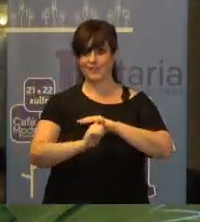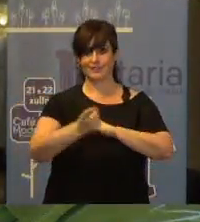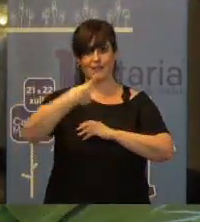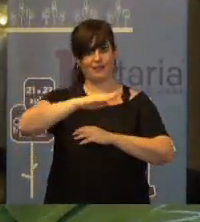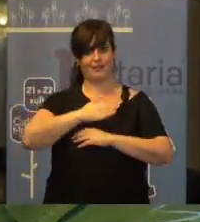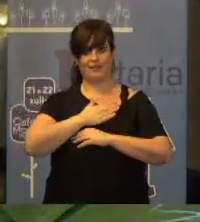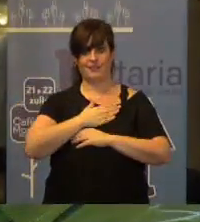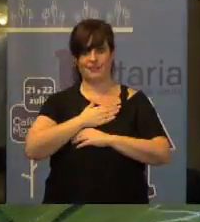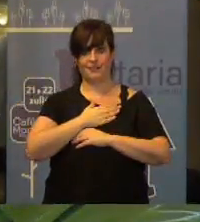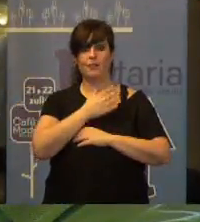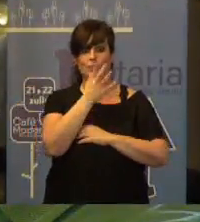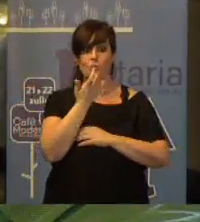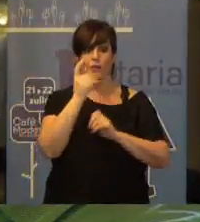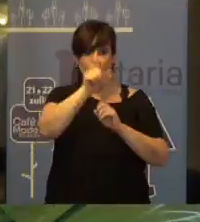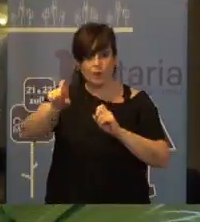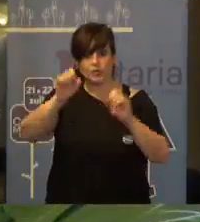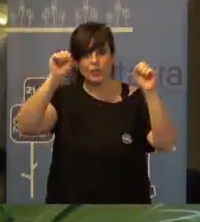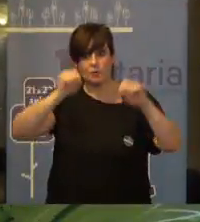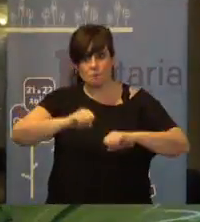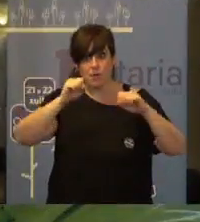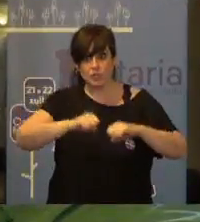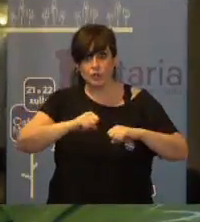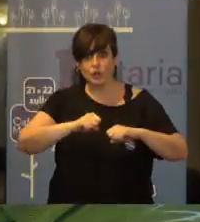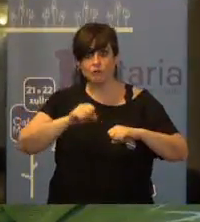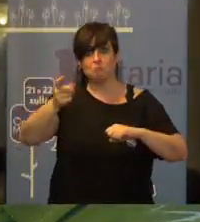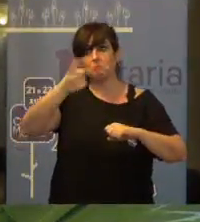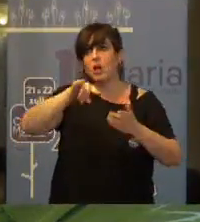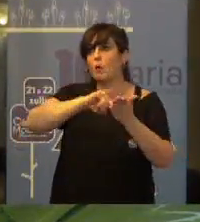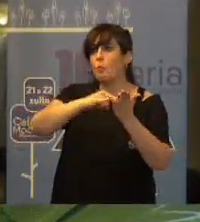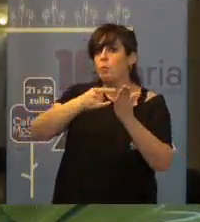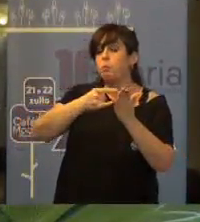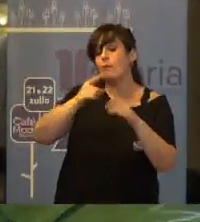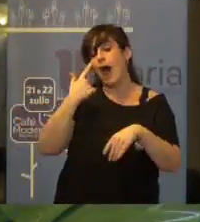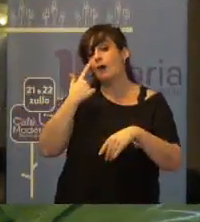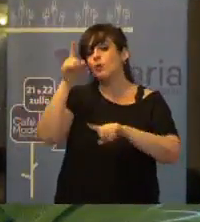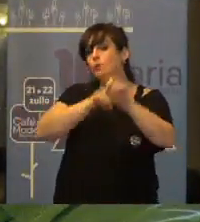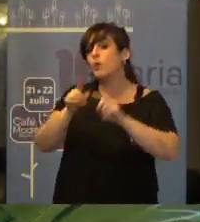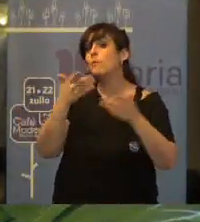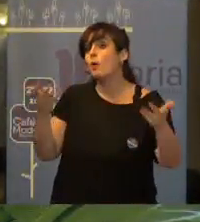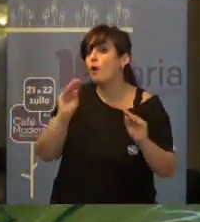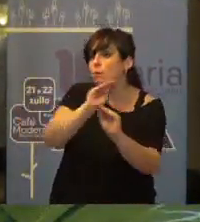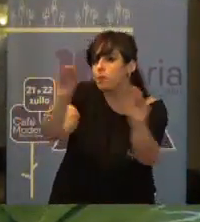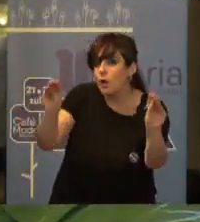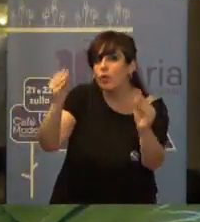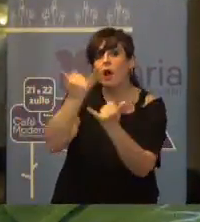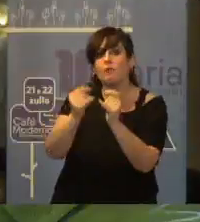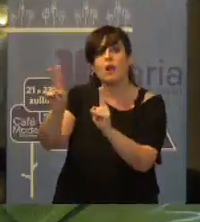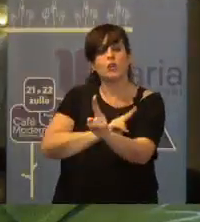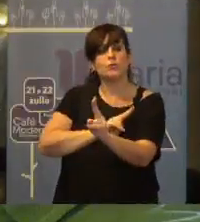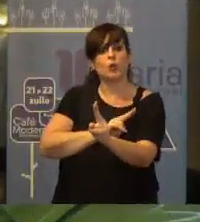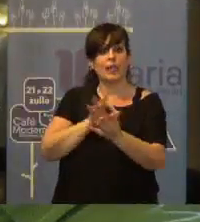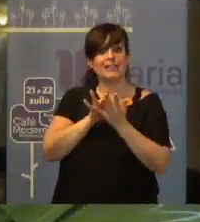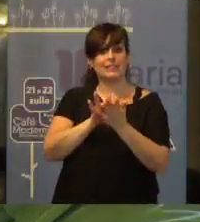Falamos a xente maior e que problemas ten. Coño, pois que os servicios sanitarios son malos. Con isto que quero